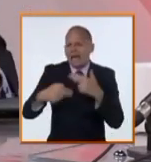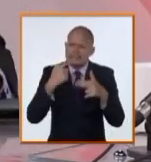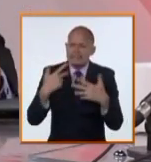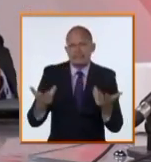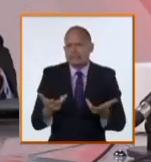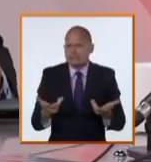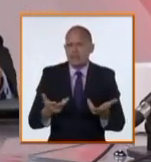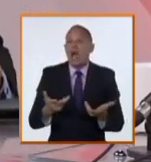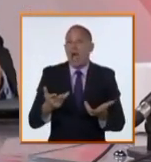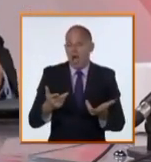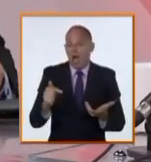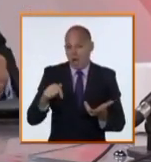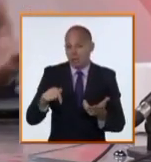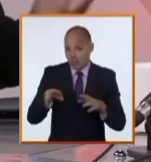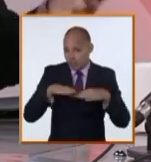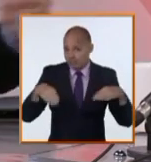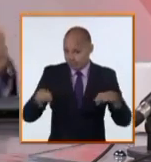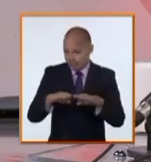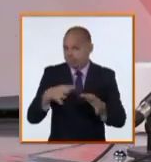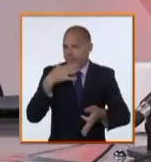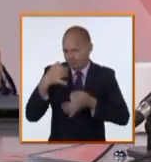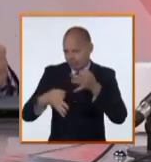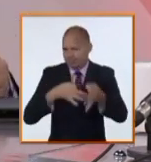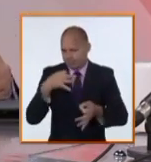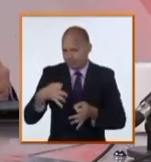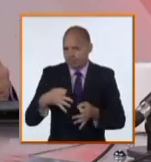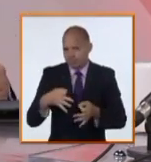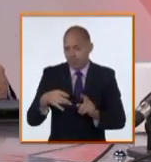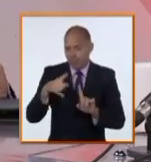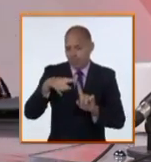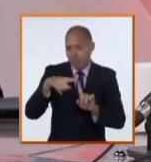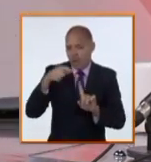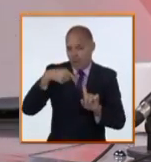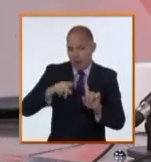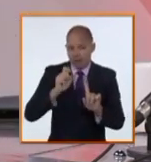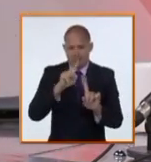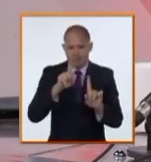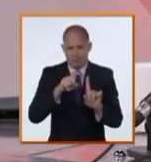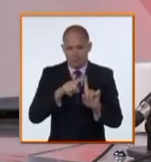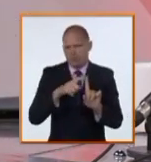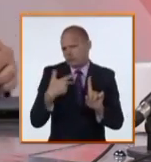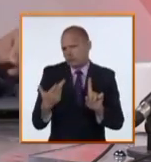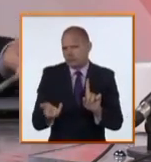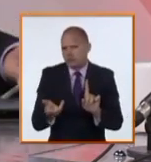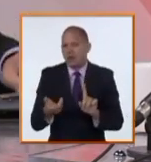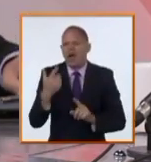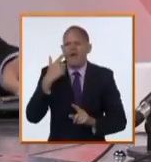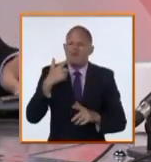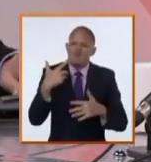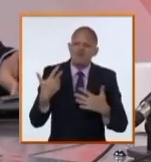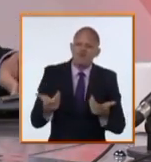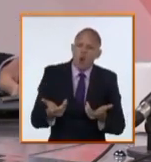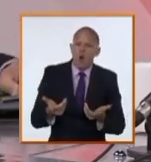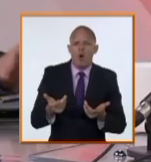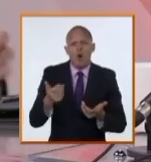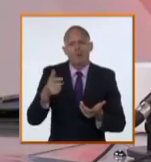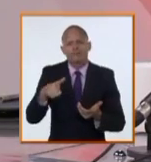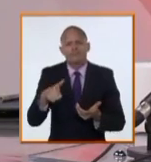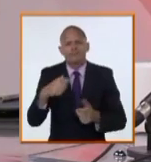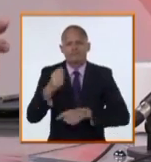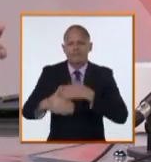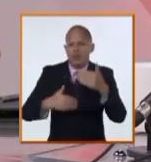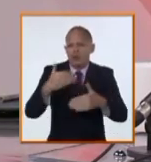esta tarde en nuestra mesa redonda y quisiera comenzar con el viceministro de Alberto hablando precisamente de ese proceso de